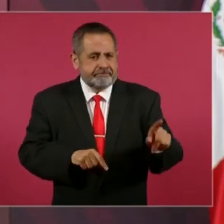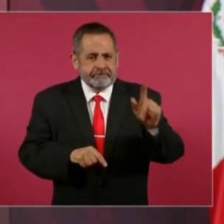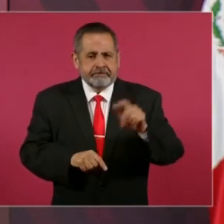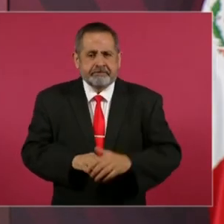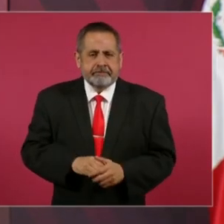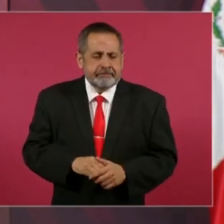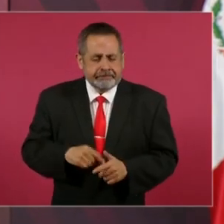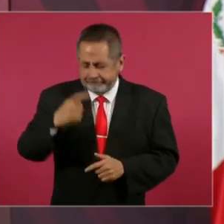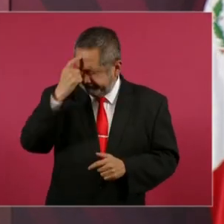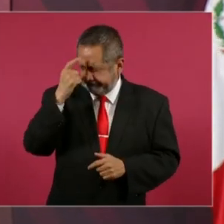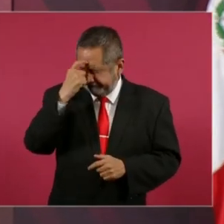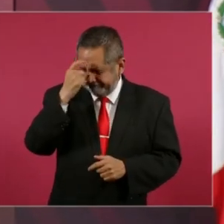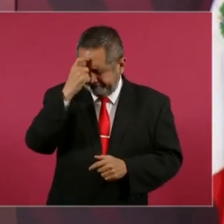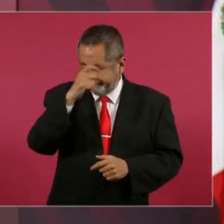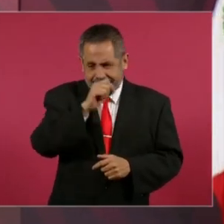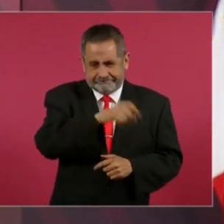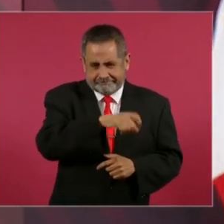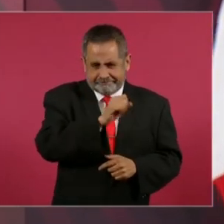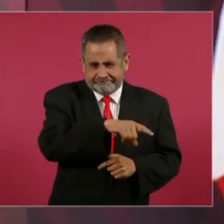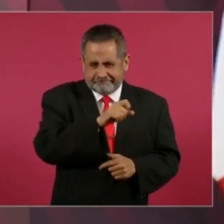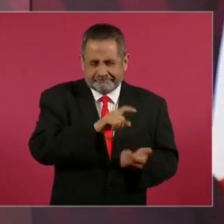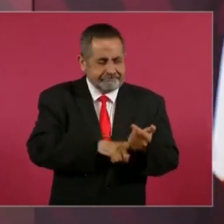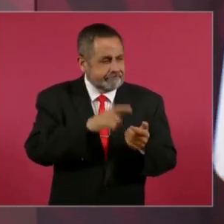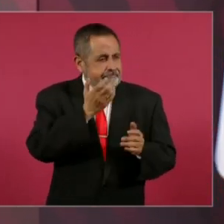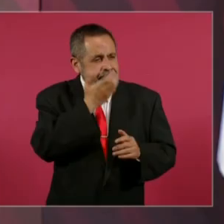Esa mentalidad conservadora